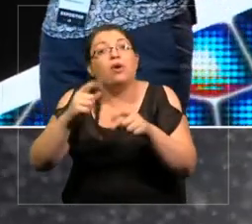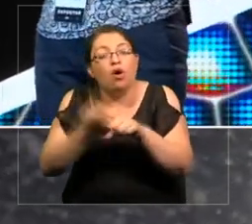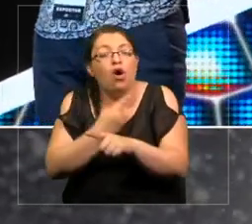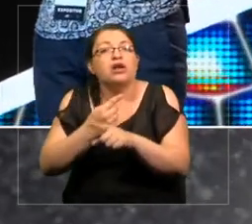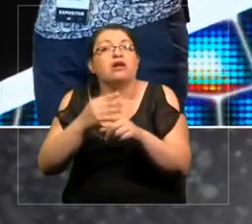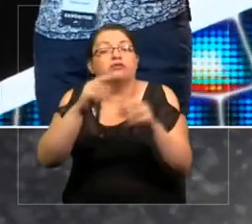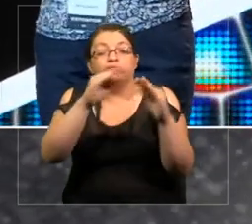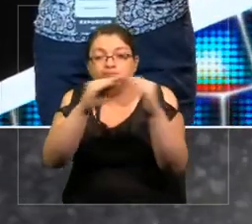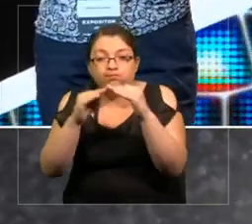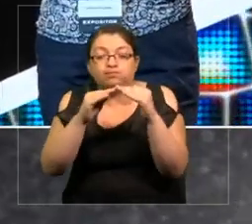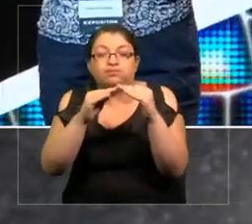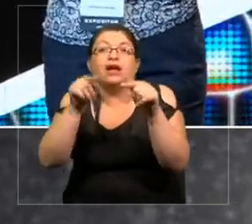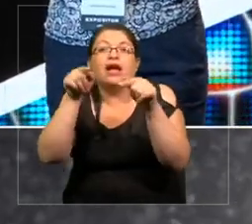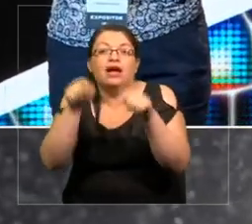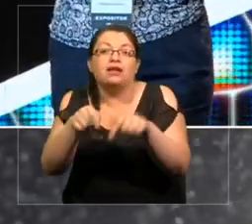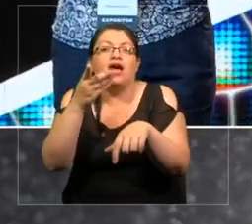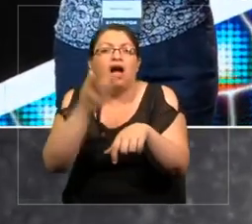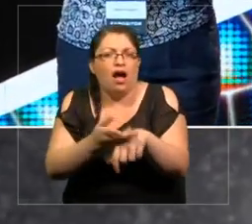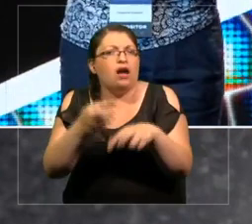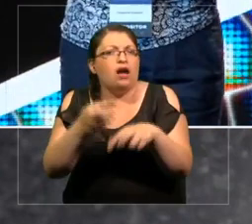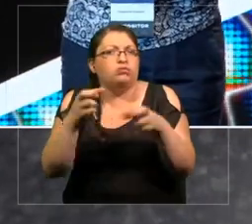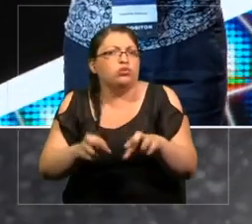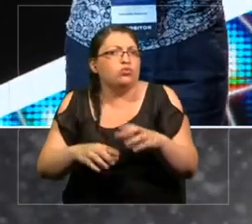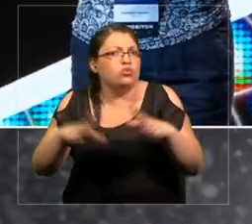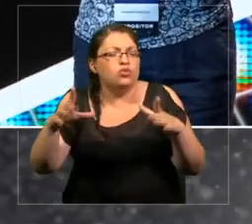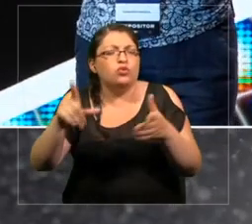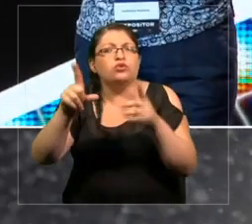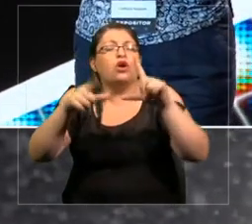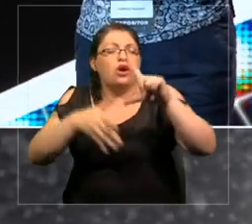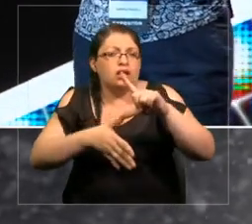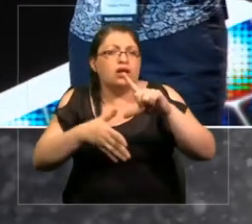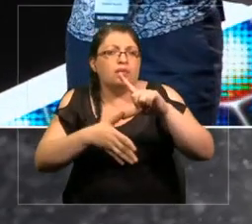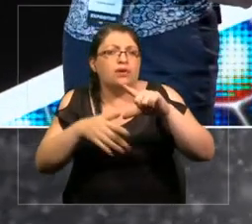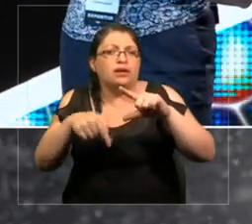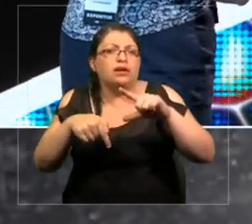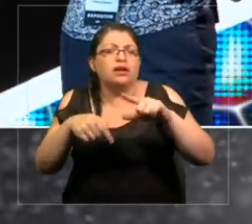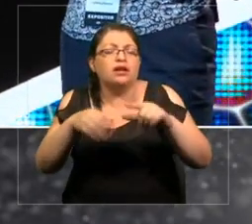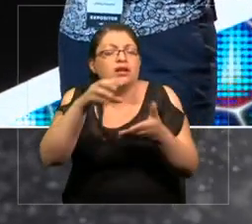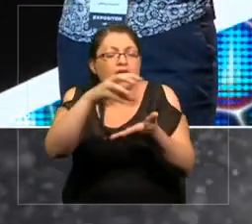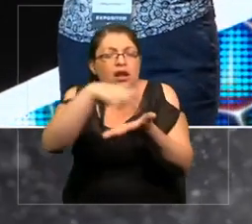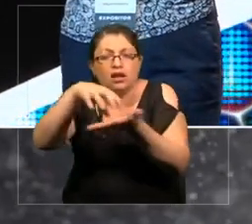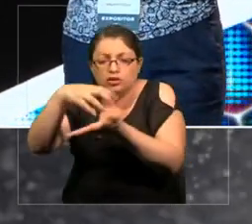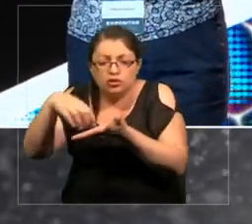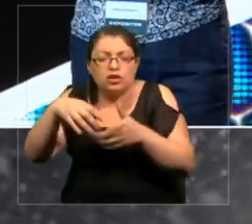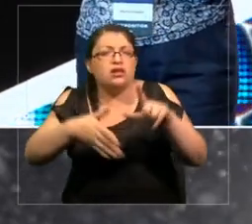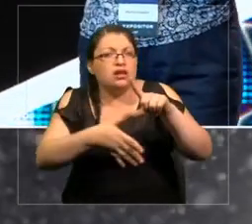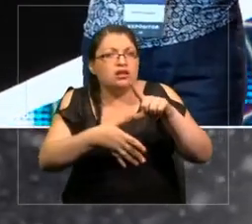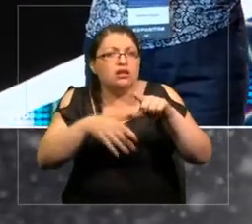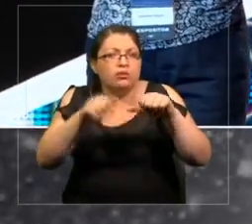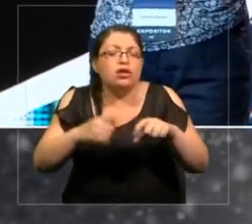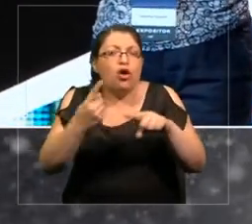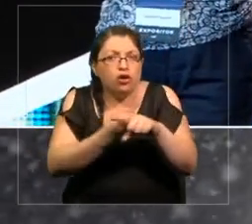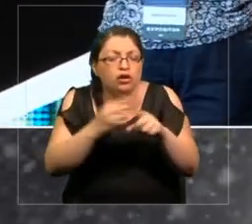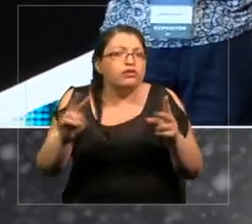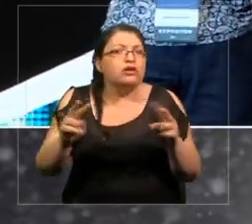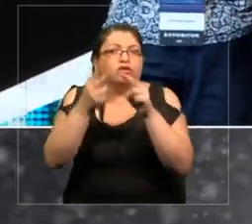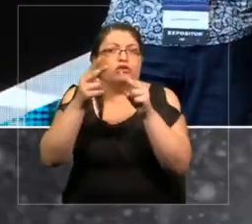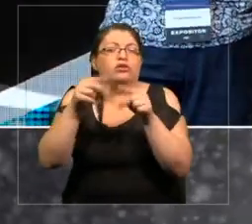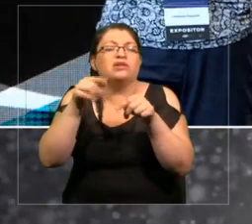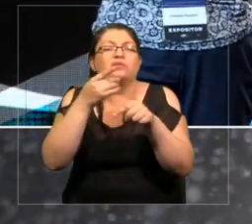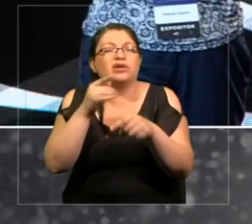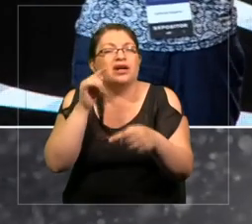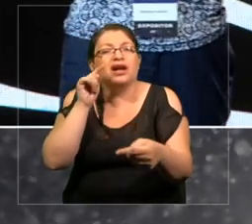hay un alto potencial en américa latina' en las ciudades latinoamericanas en materia de regeneración urbana porque la